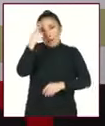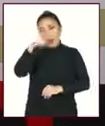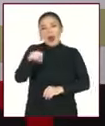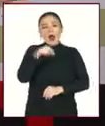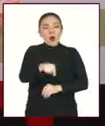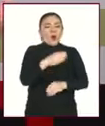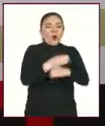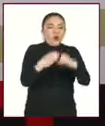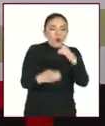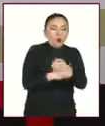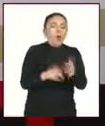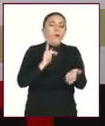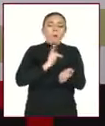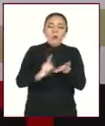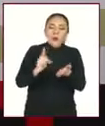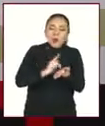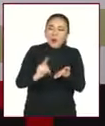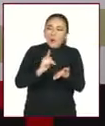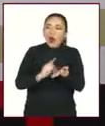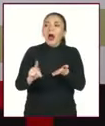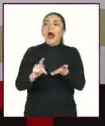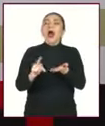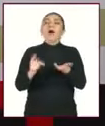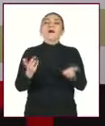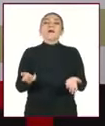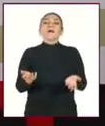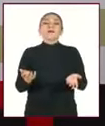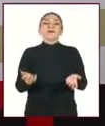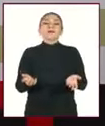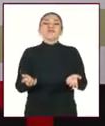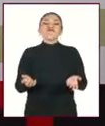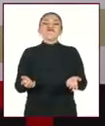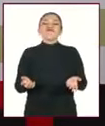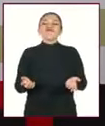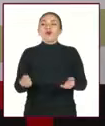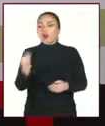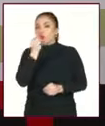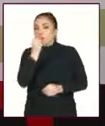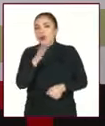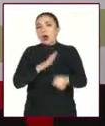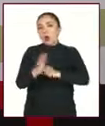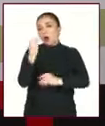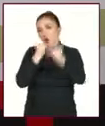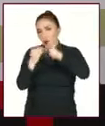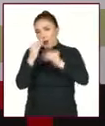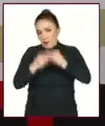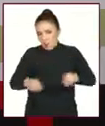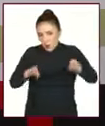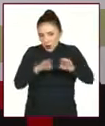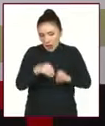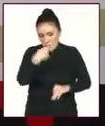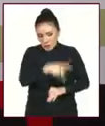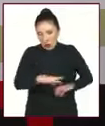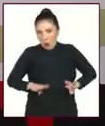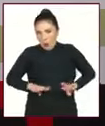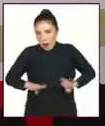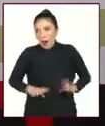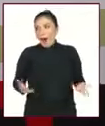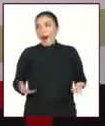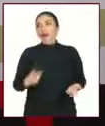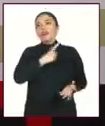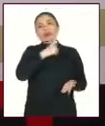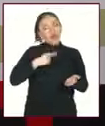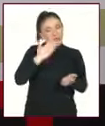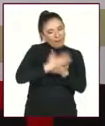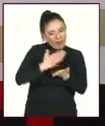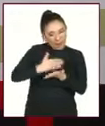por ejemplo, las plumas con ese huequito, los alimentos que consumen los alumnos, tal vez que los corten para